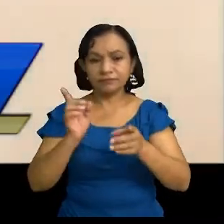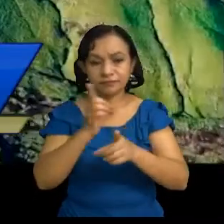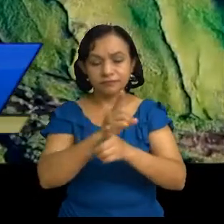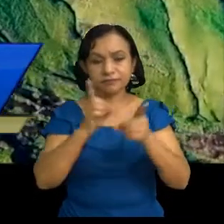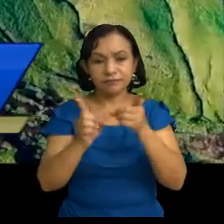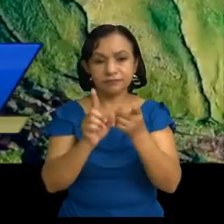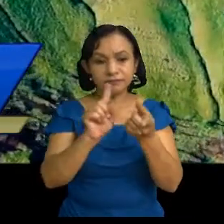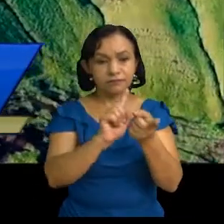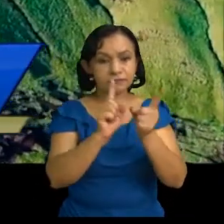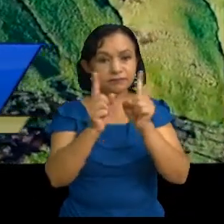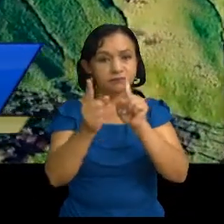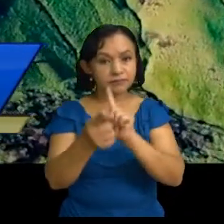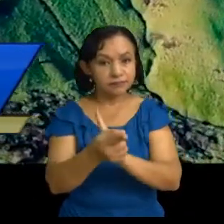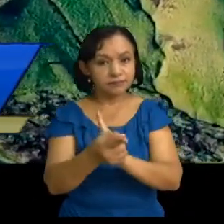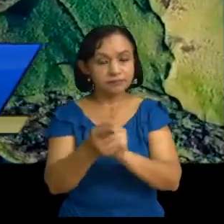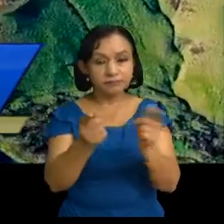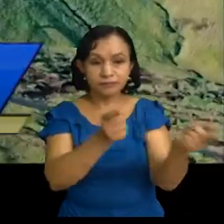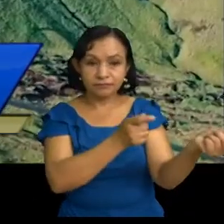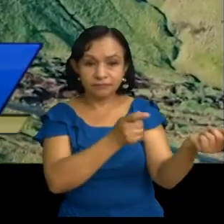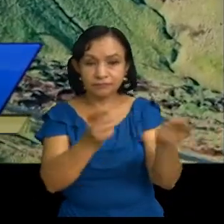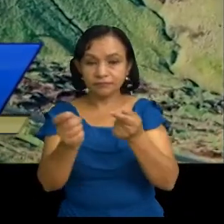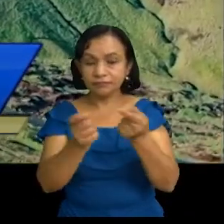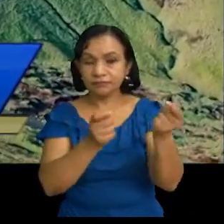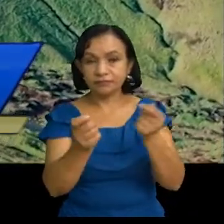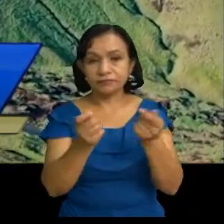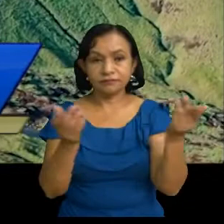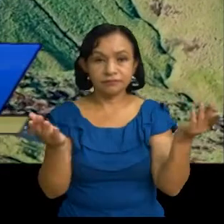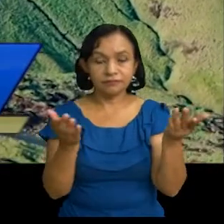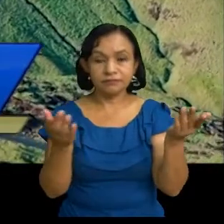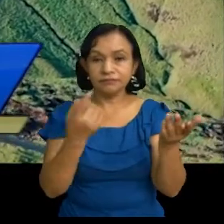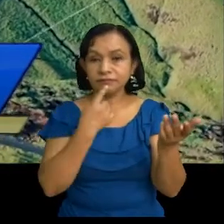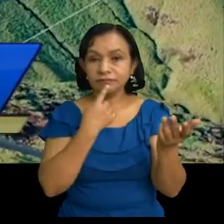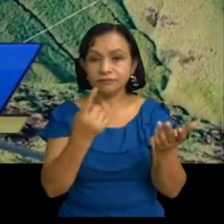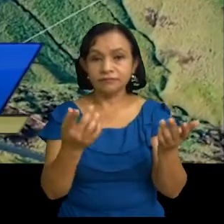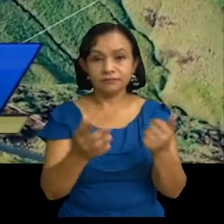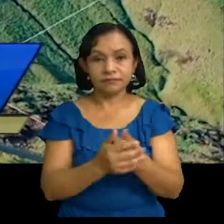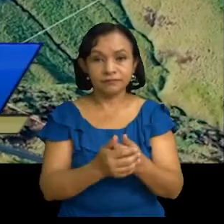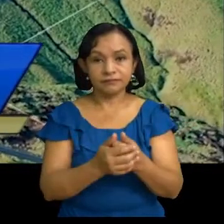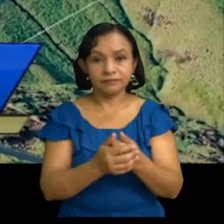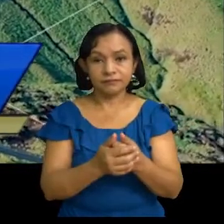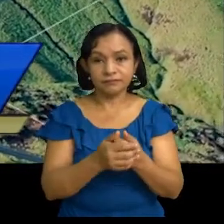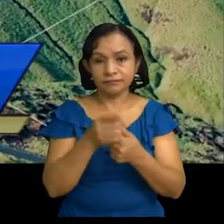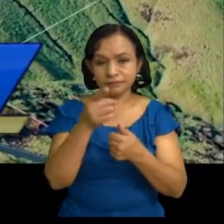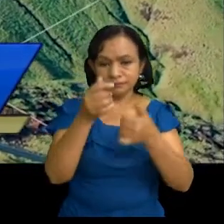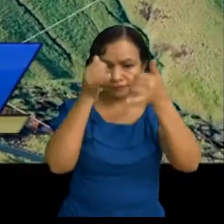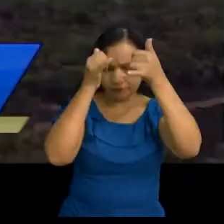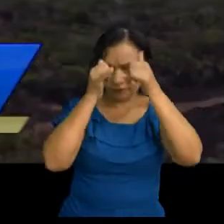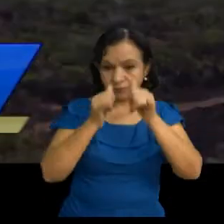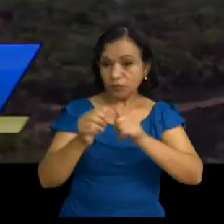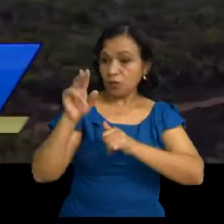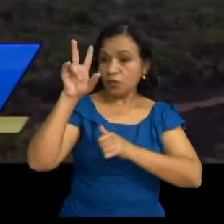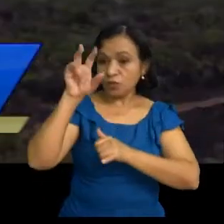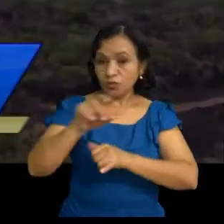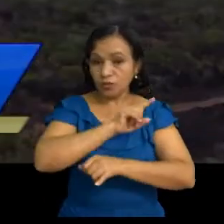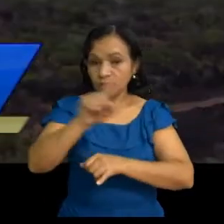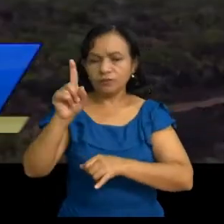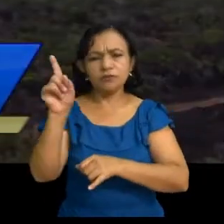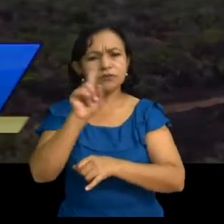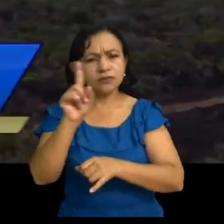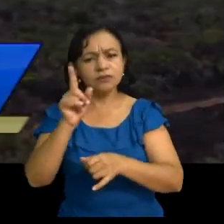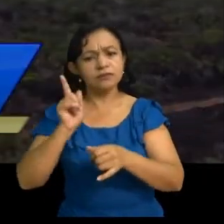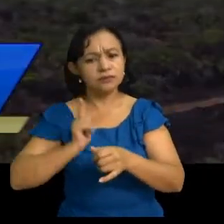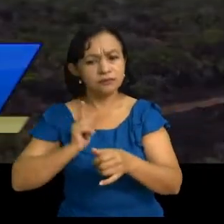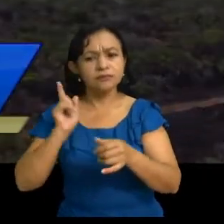cambiando esa vocación y esa actitud no estamos diciendo que es que no vas a tener ganado en el